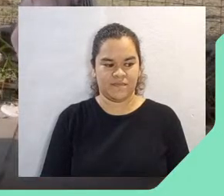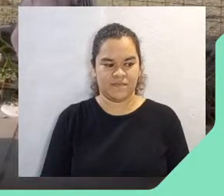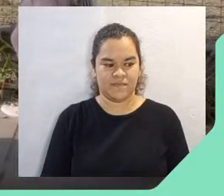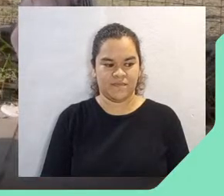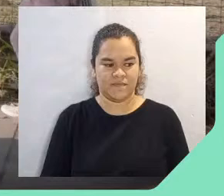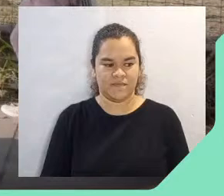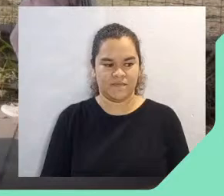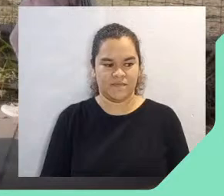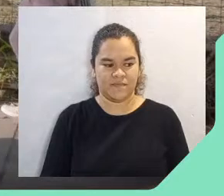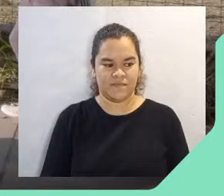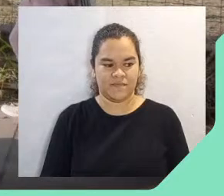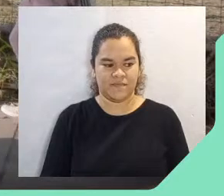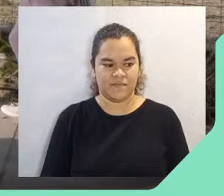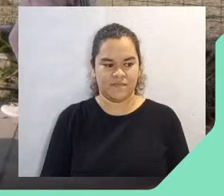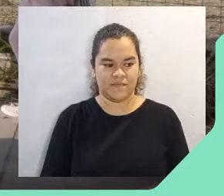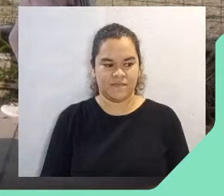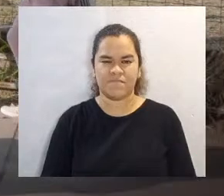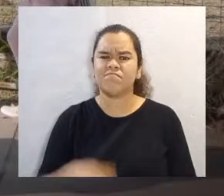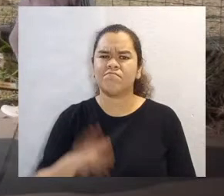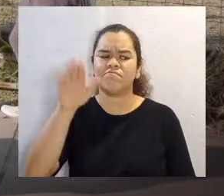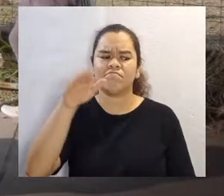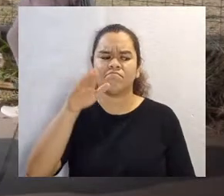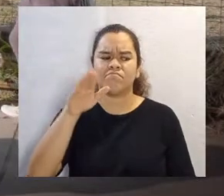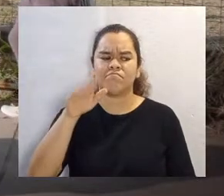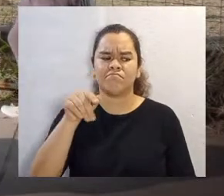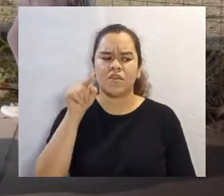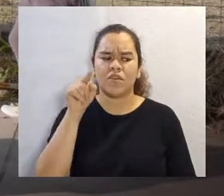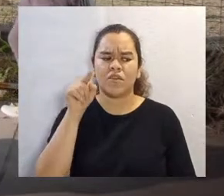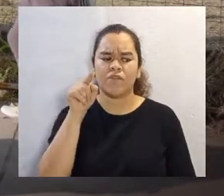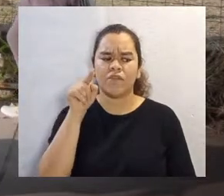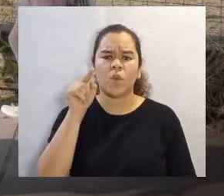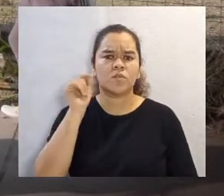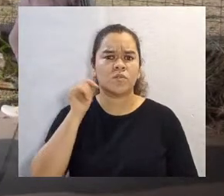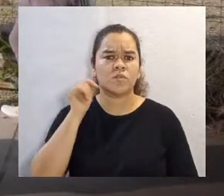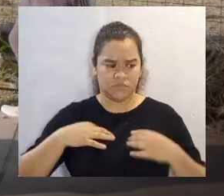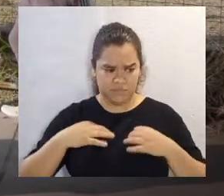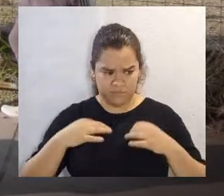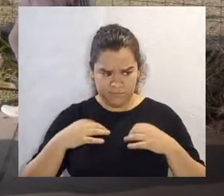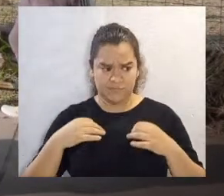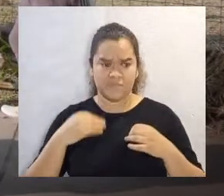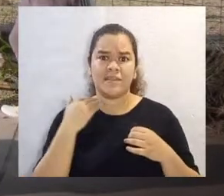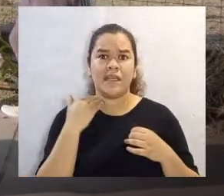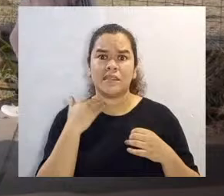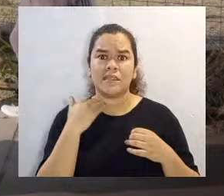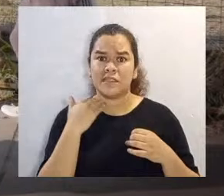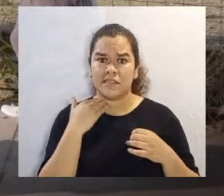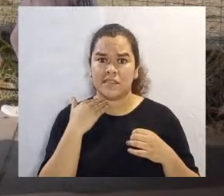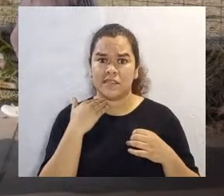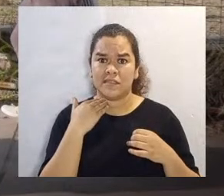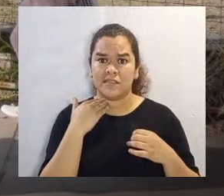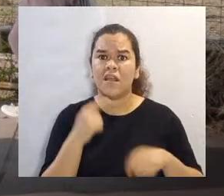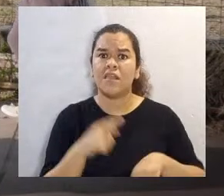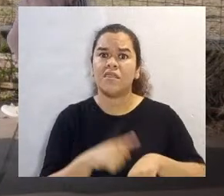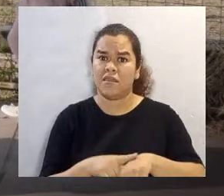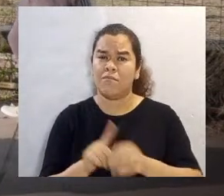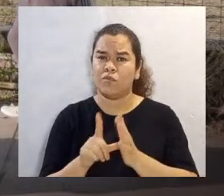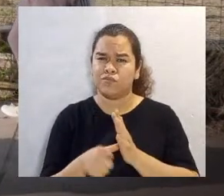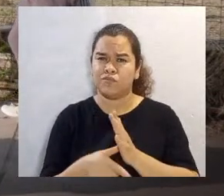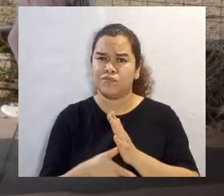¿Vos? ¿La de gris? ¿Larga la espera? ¿Y si mantenemos distancia?